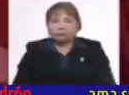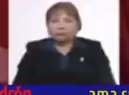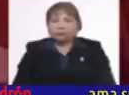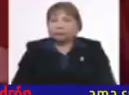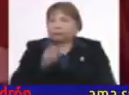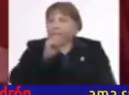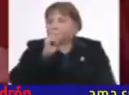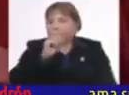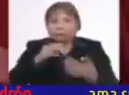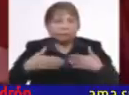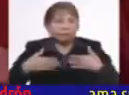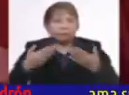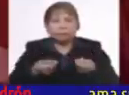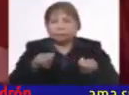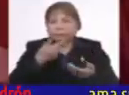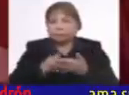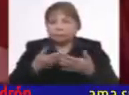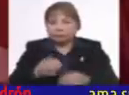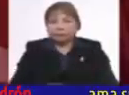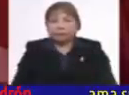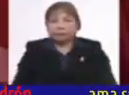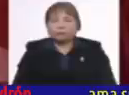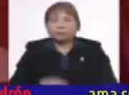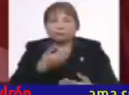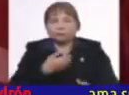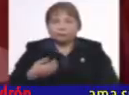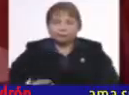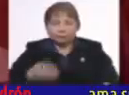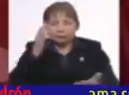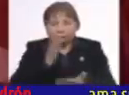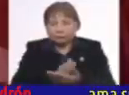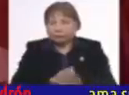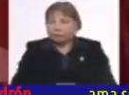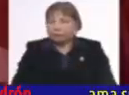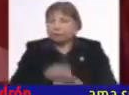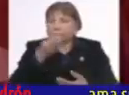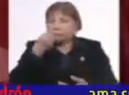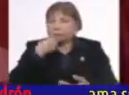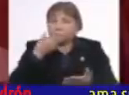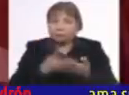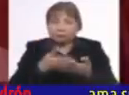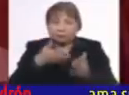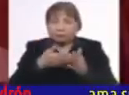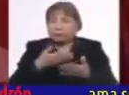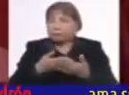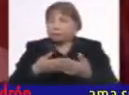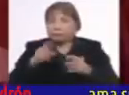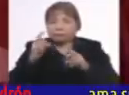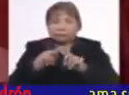no nos podemos dar el lujo de que el estado pare porque los afectados